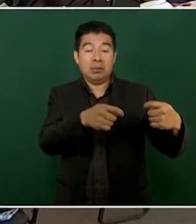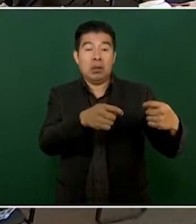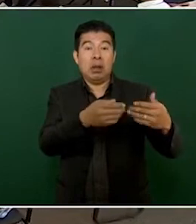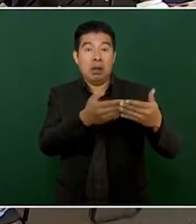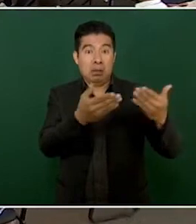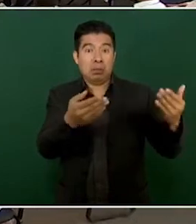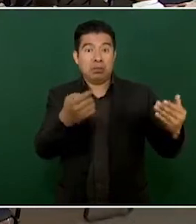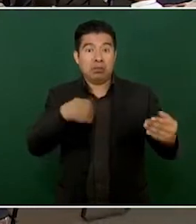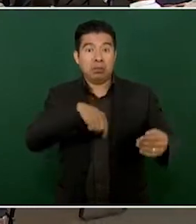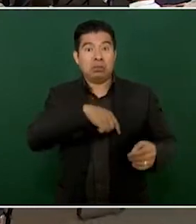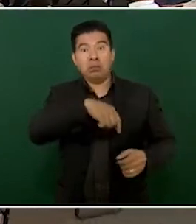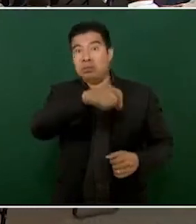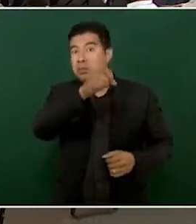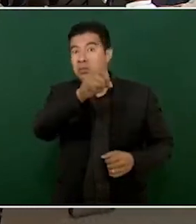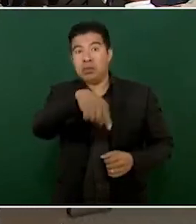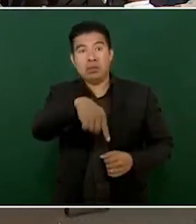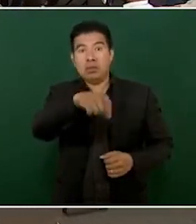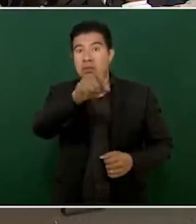seguimos teniendo